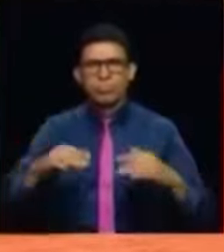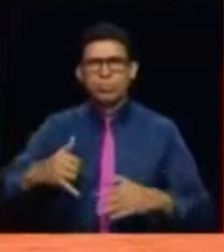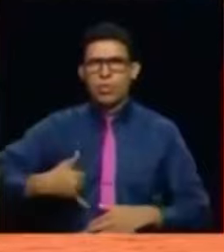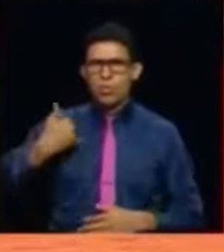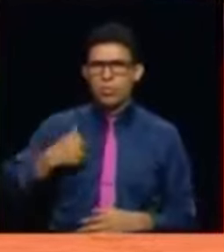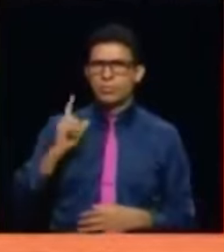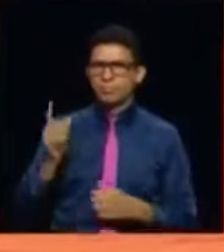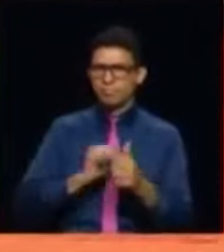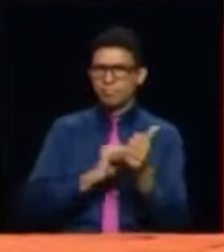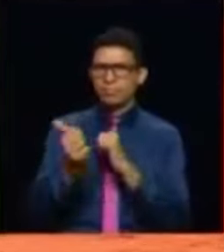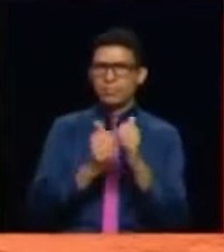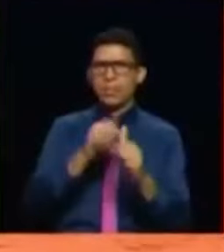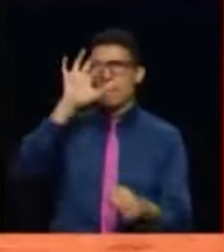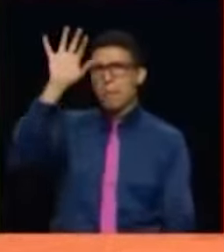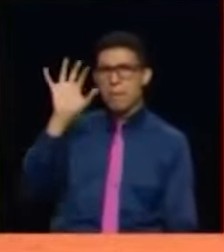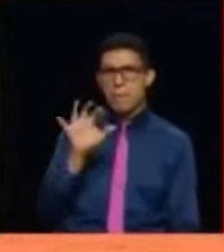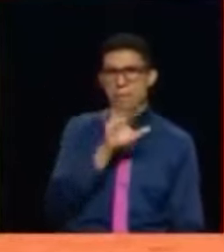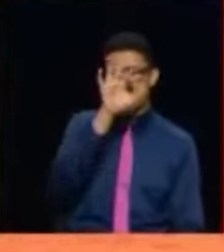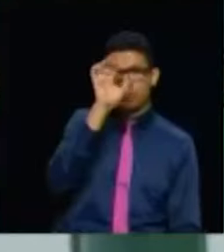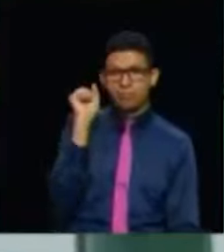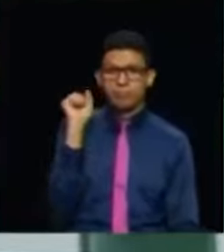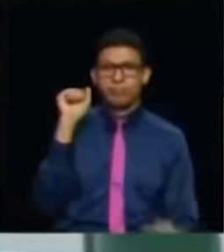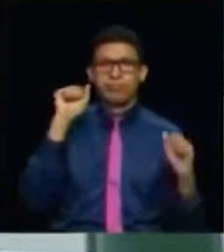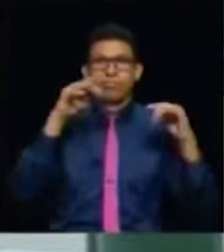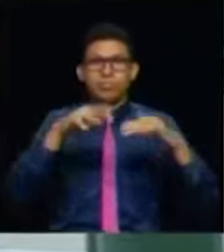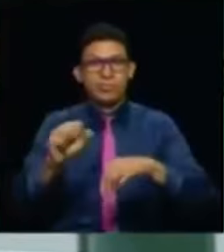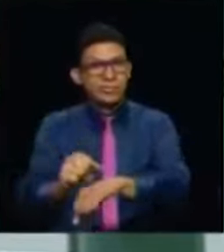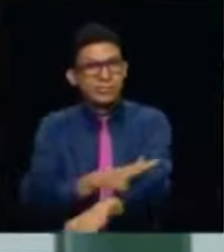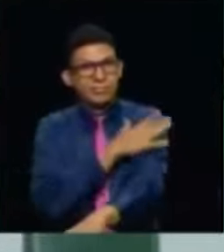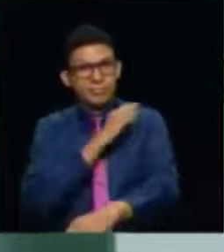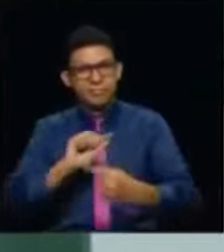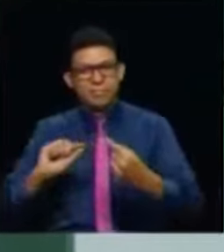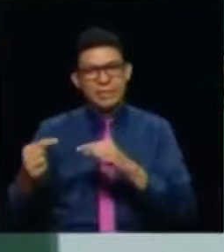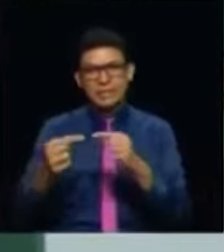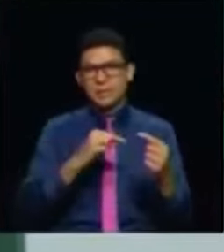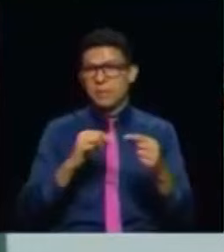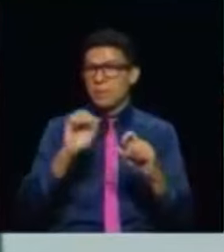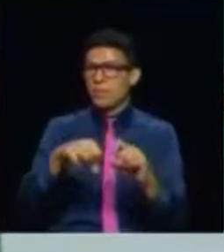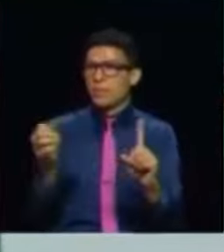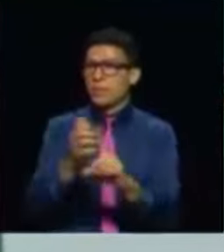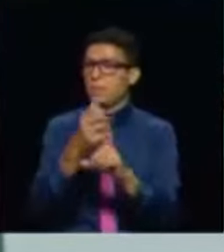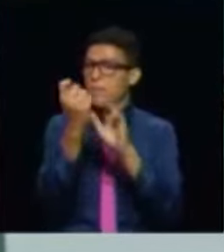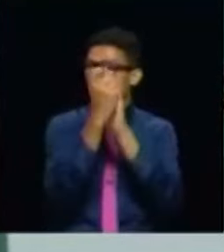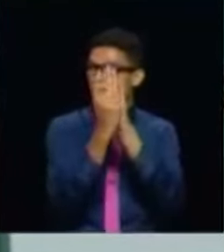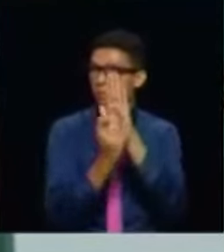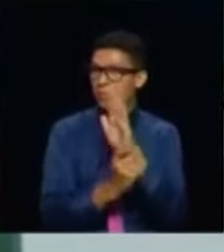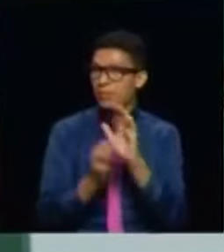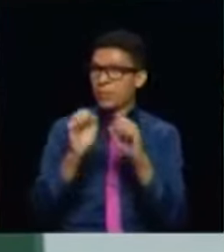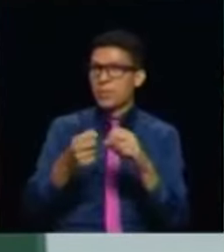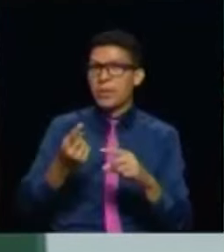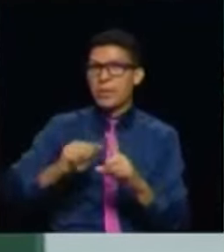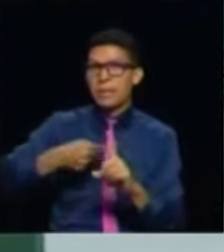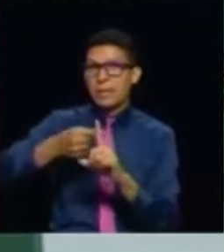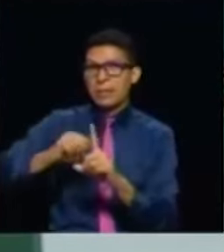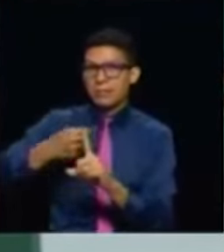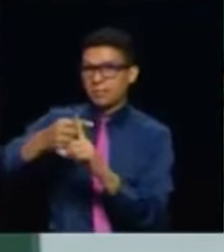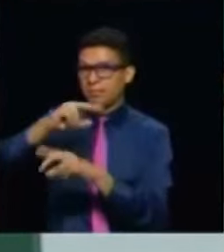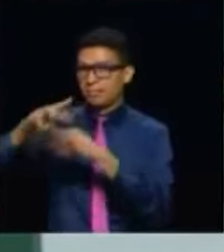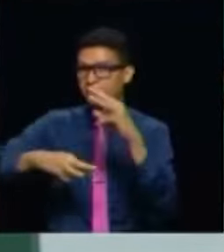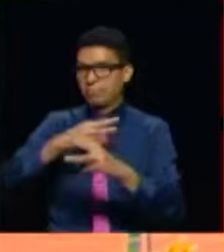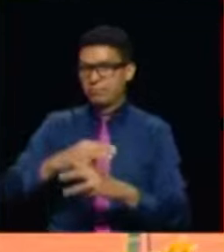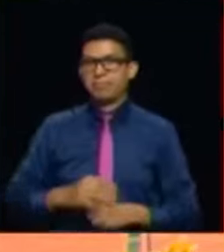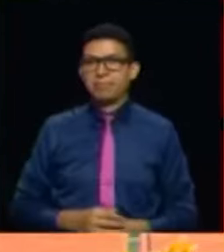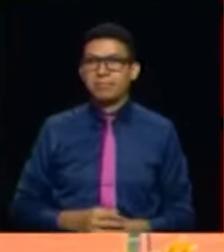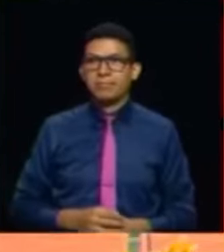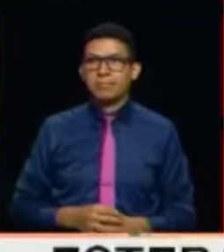este deporte de varios países para disputar emocionantes partidos y conseguir puntos que suman para otros torneos a nivel mundial.